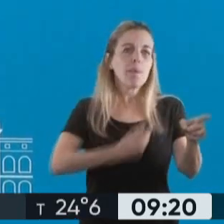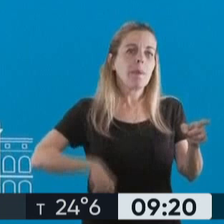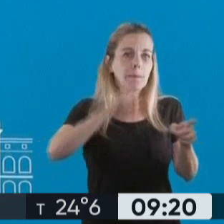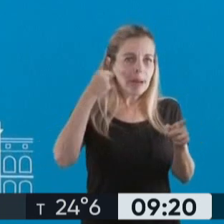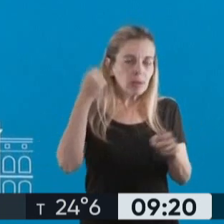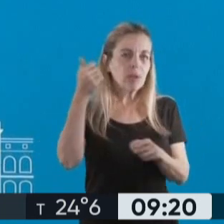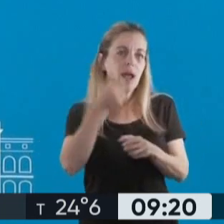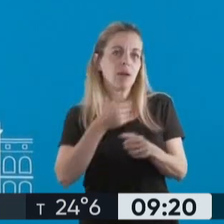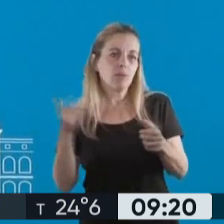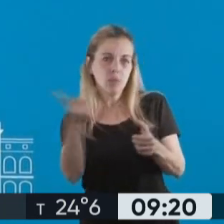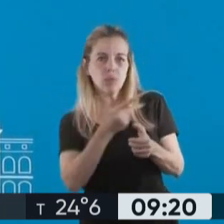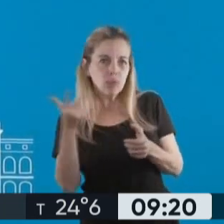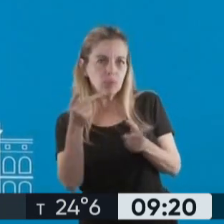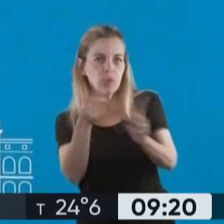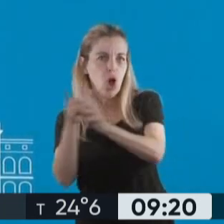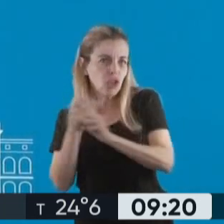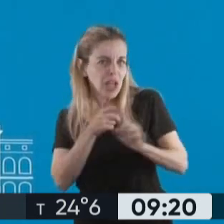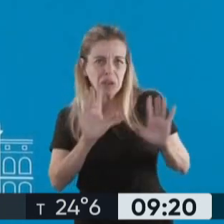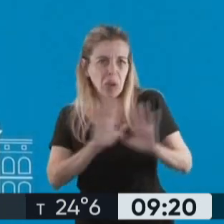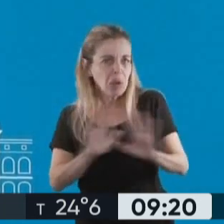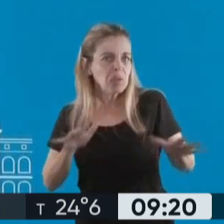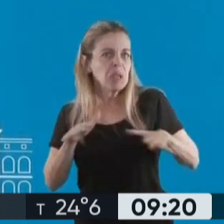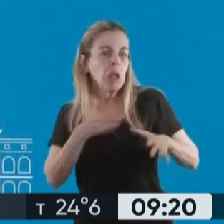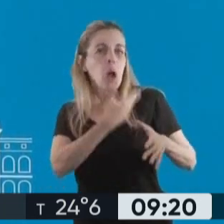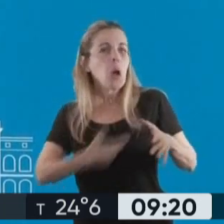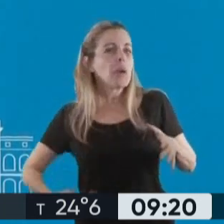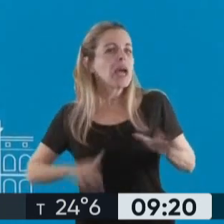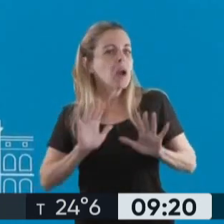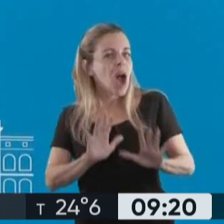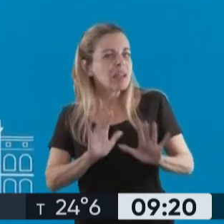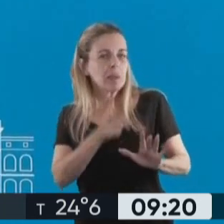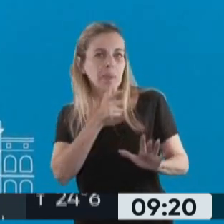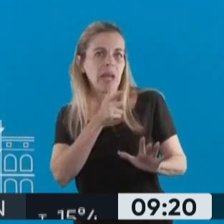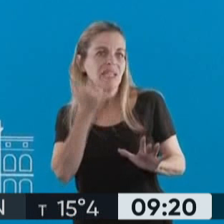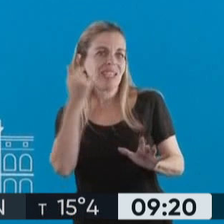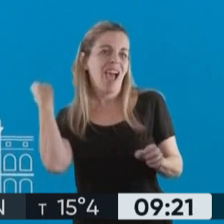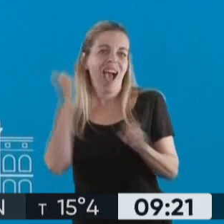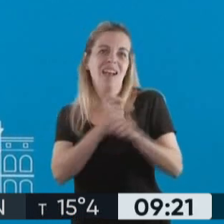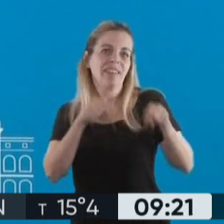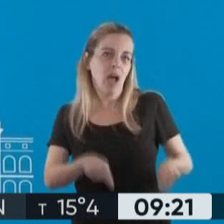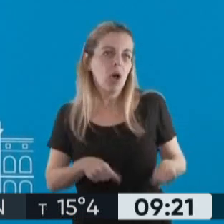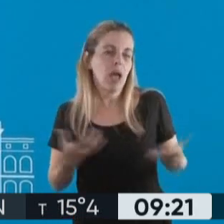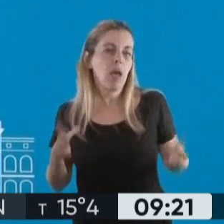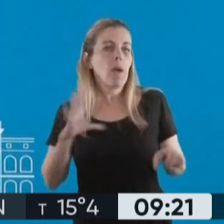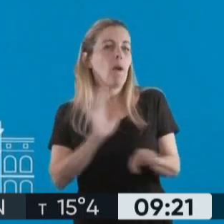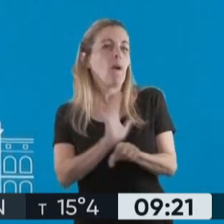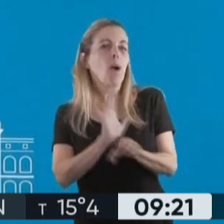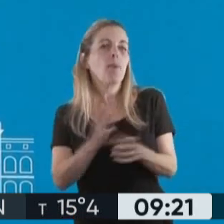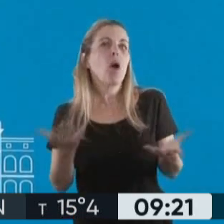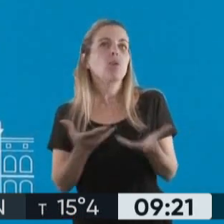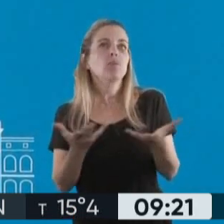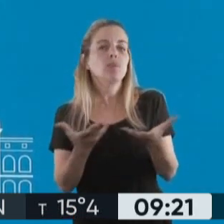la situación. Todo lo que un gobierno tiene que hacer lo hace, y me parece realmente que ya a esta altura es casi una falta de,